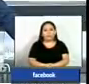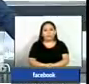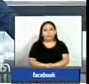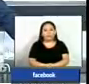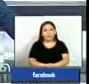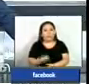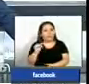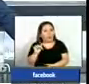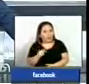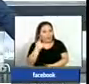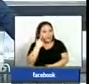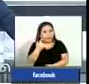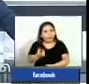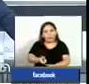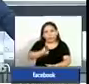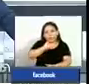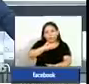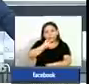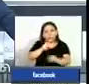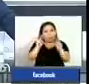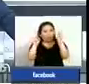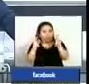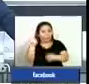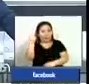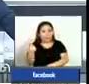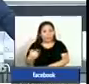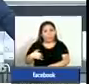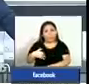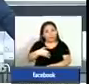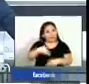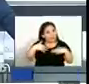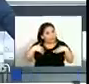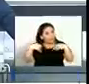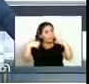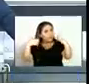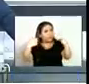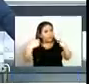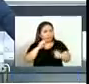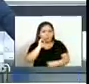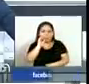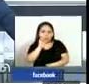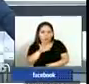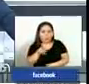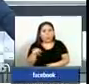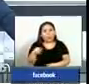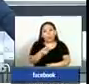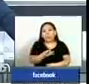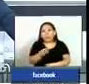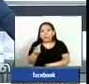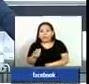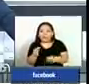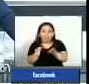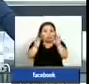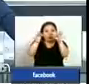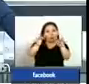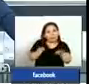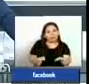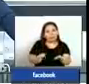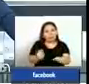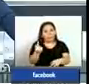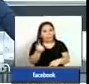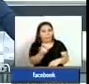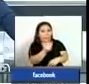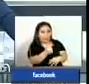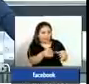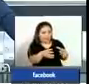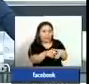Y vamos con más información sobre este tema. El ministro de Salud, el doctor Francisco Alaví, ha dicho que los datos oficiales de fallecidos pertenecientes